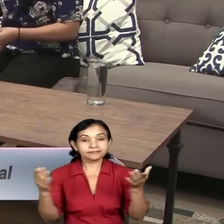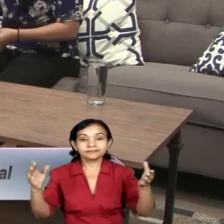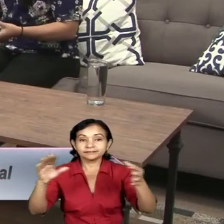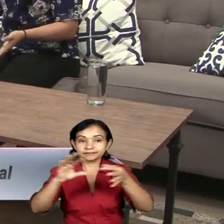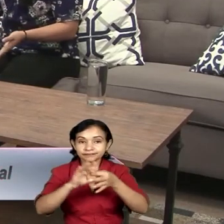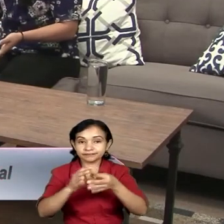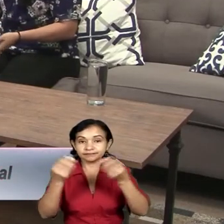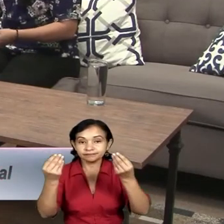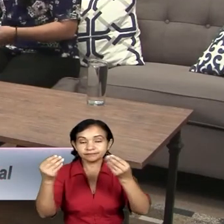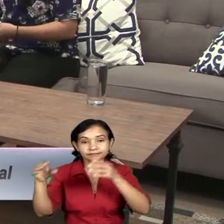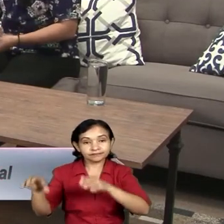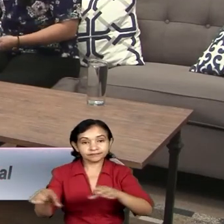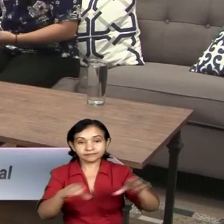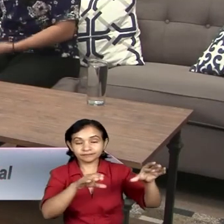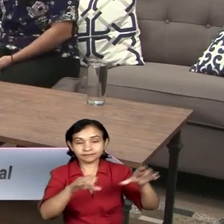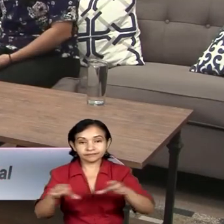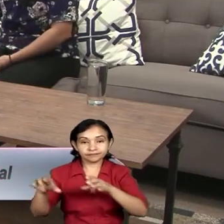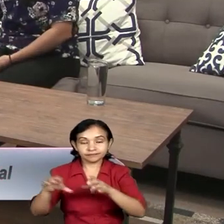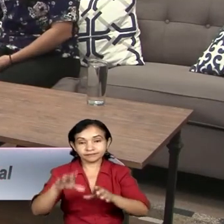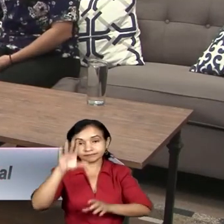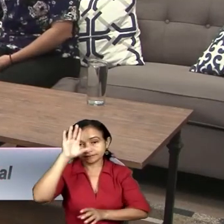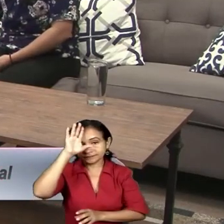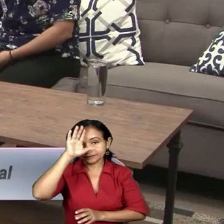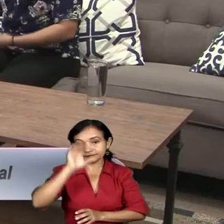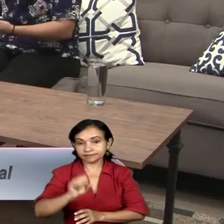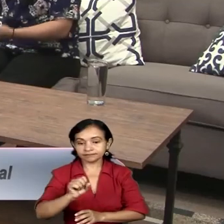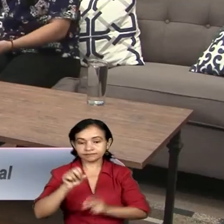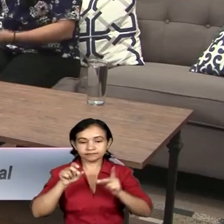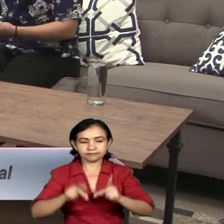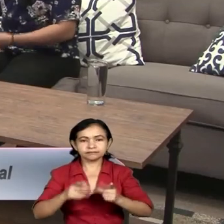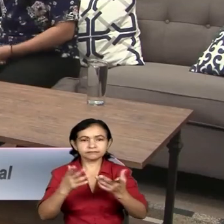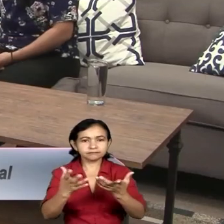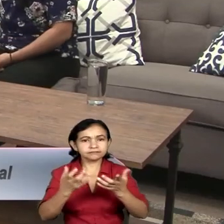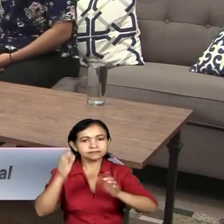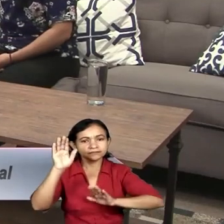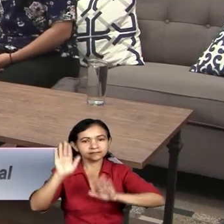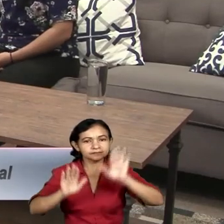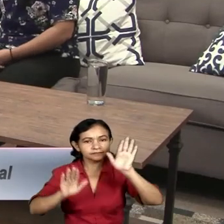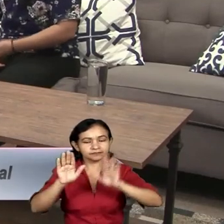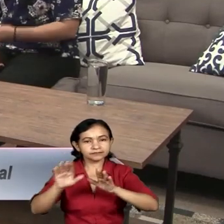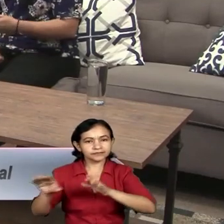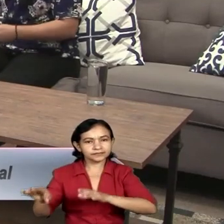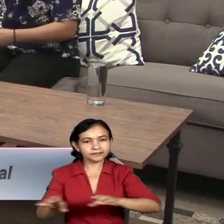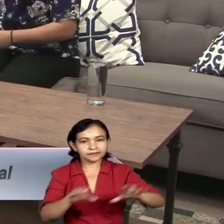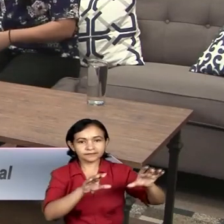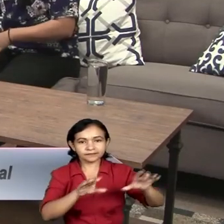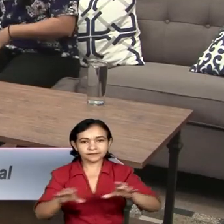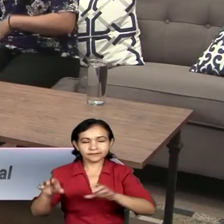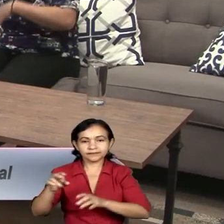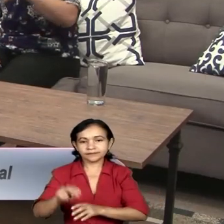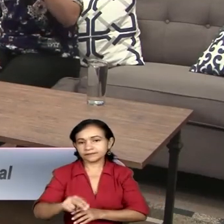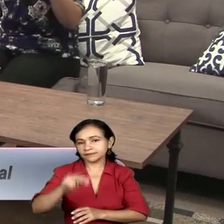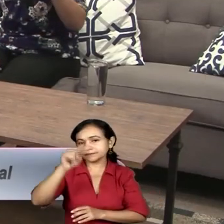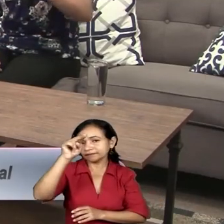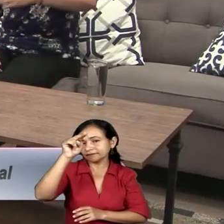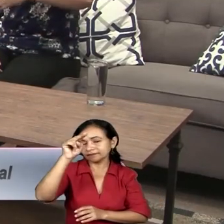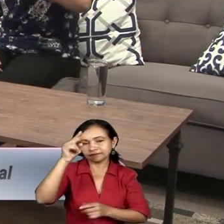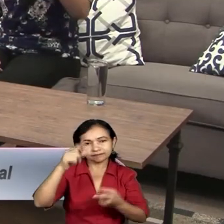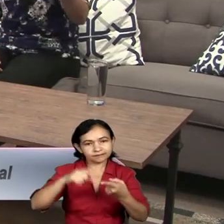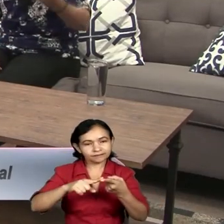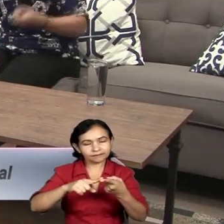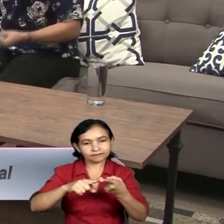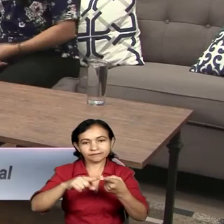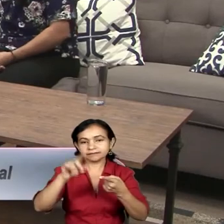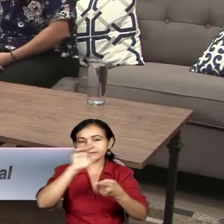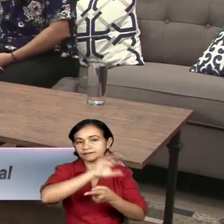de muchas de las actividades. Muchos de los embajadores nos dicen que participan en nuestras actividades. Ellos se van al norte, se van a